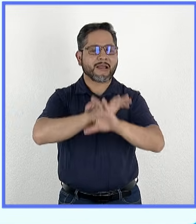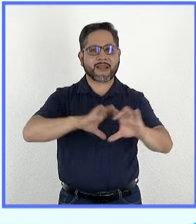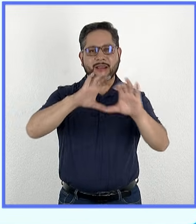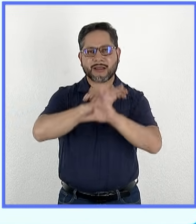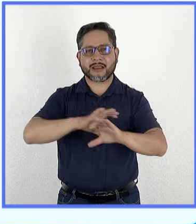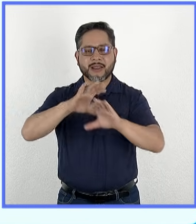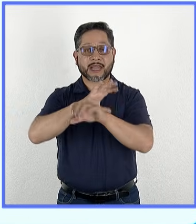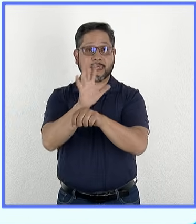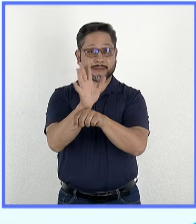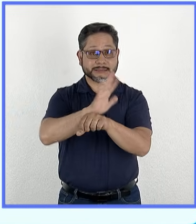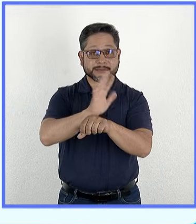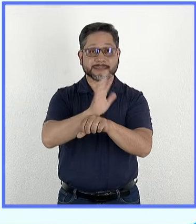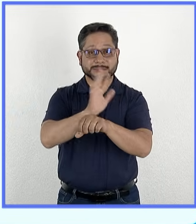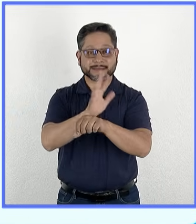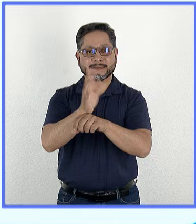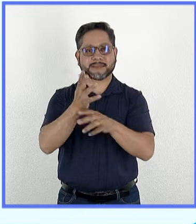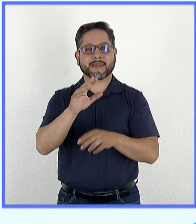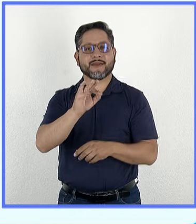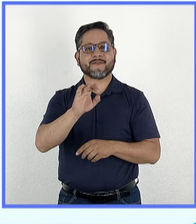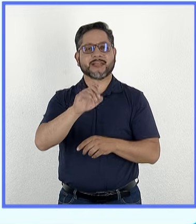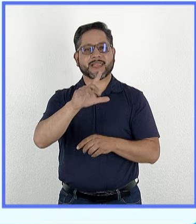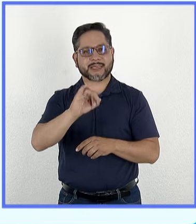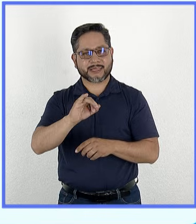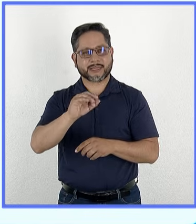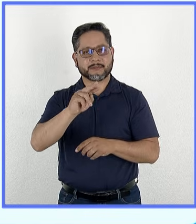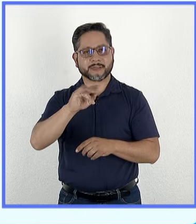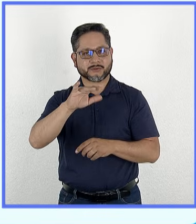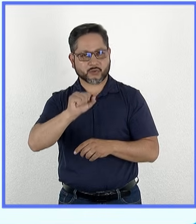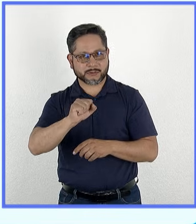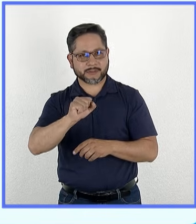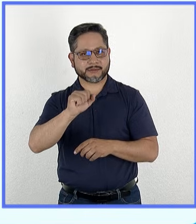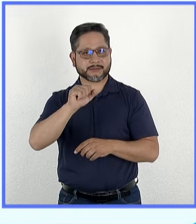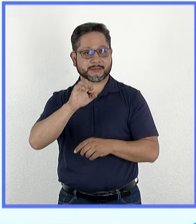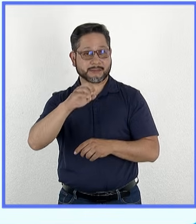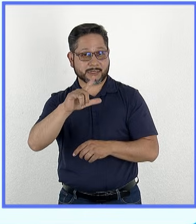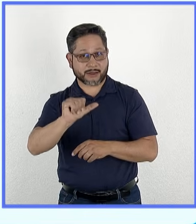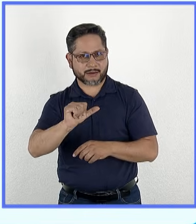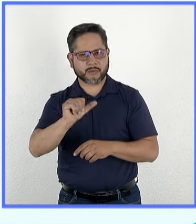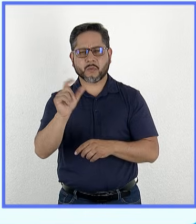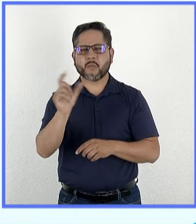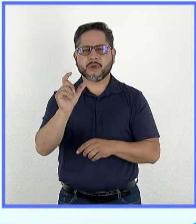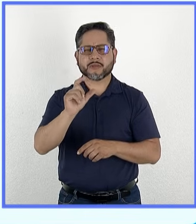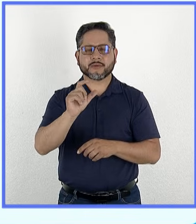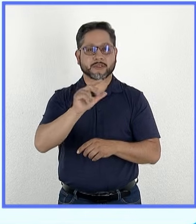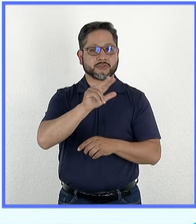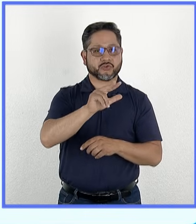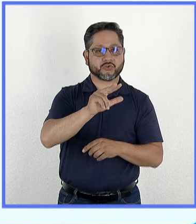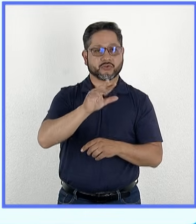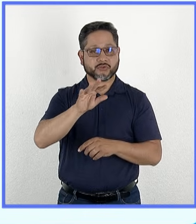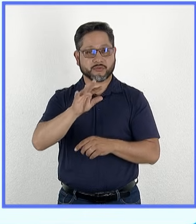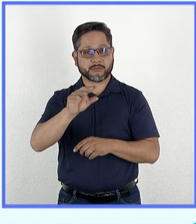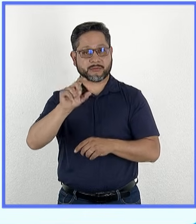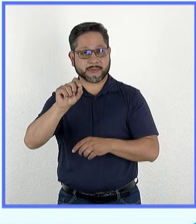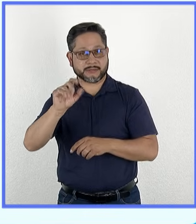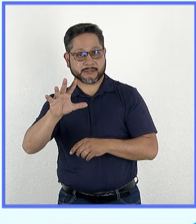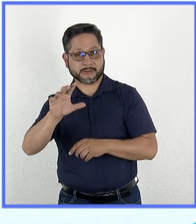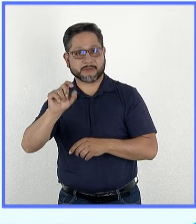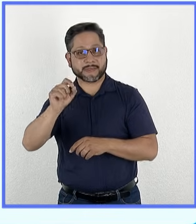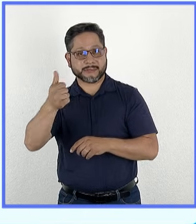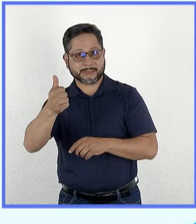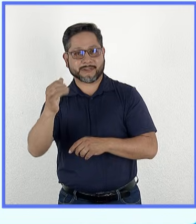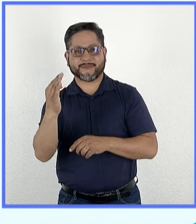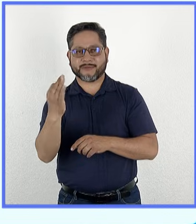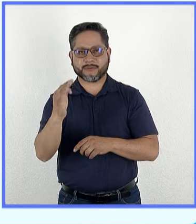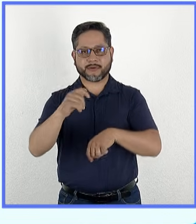y la cinematografía de Fellini, Visconti y de Sica. Las presentaciones serán los días 18, 19, 25 y 26